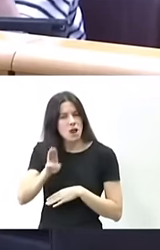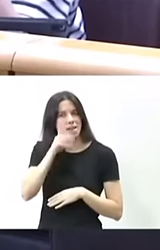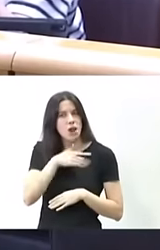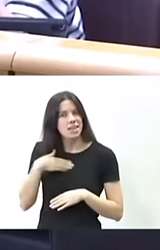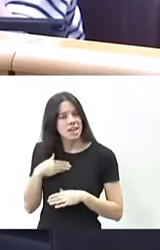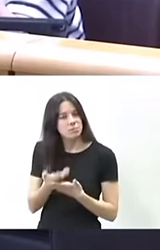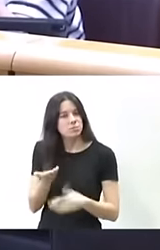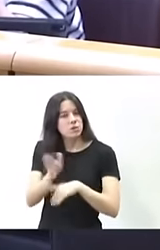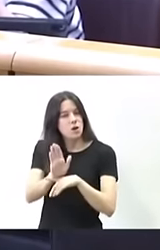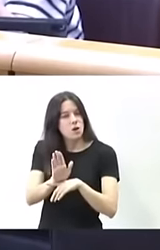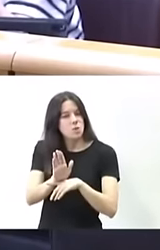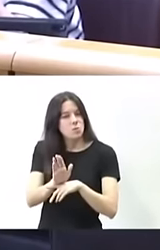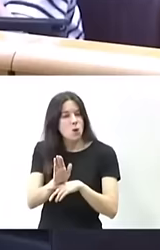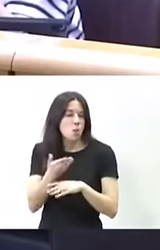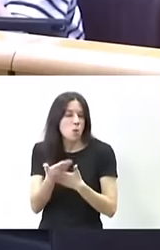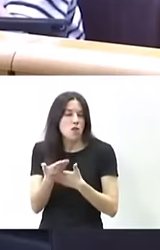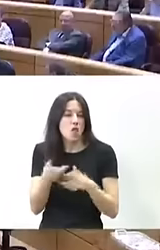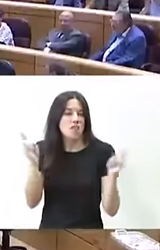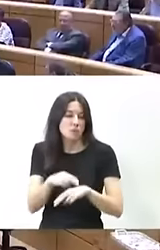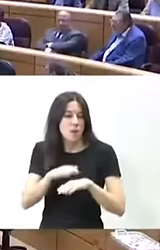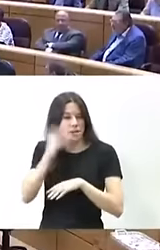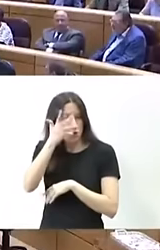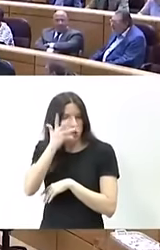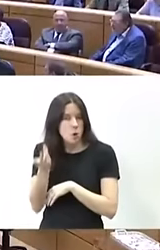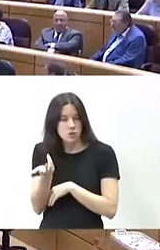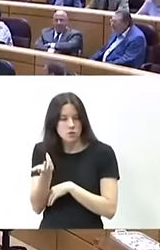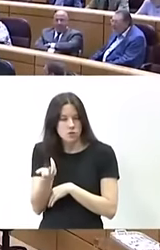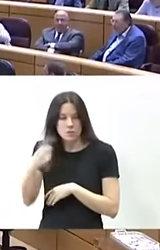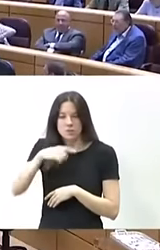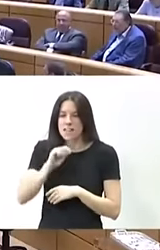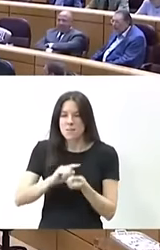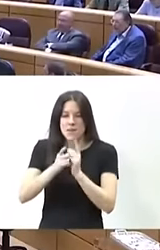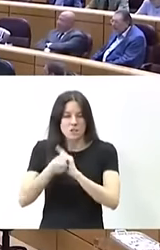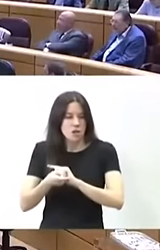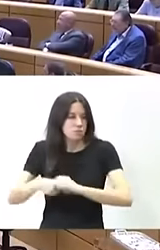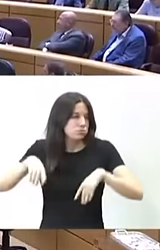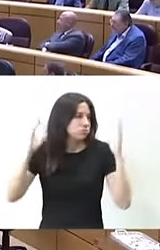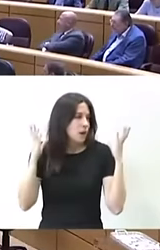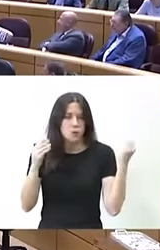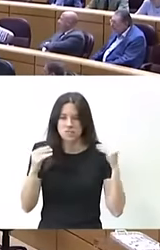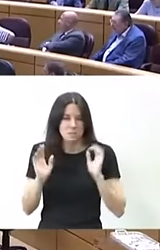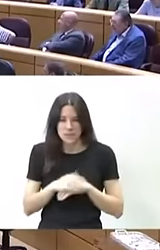censura con el señor Puigdemont? Si es que tienen ustedes más versiones que la Macarena, señora García.